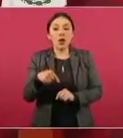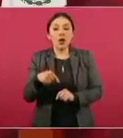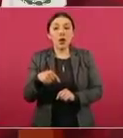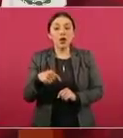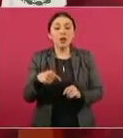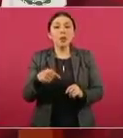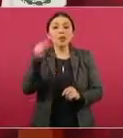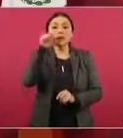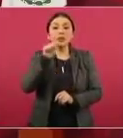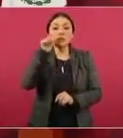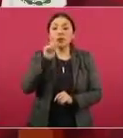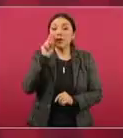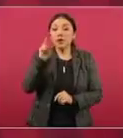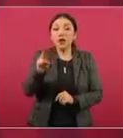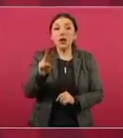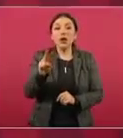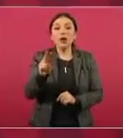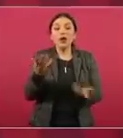cuando